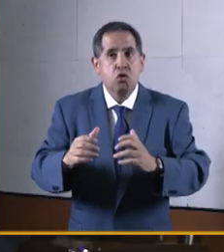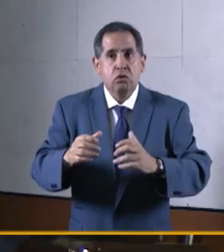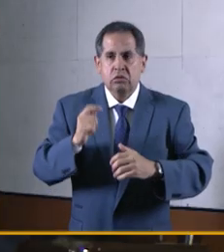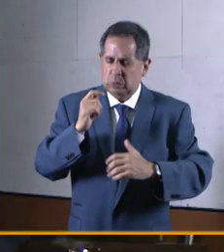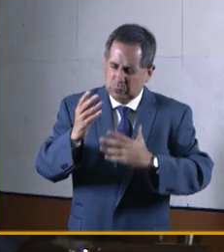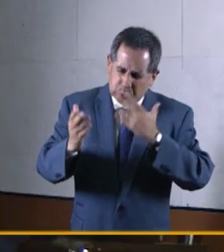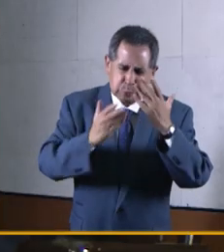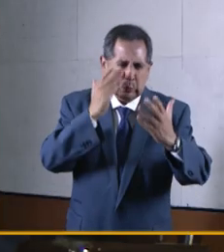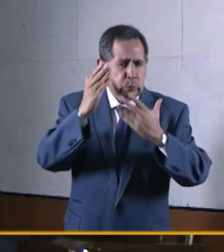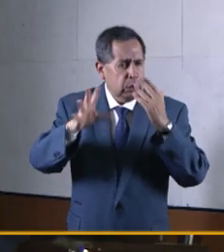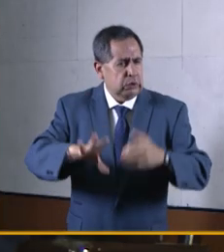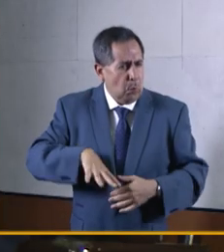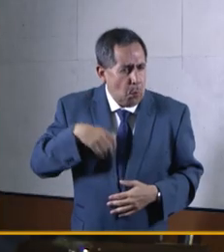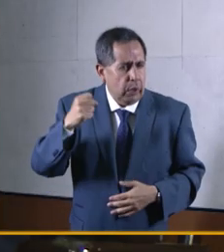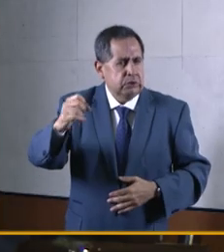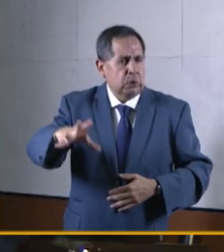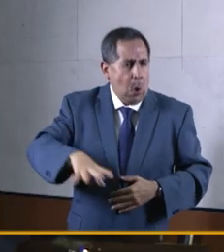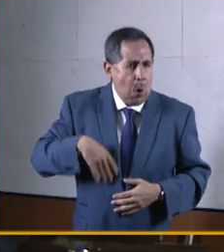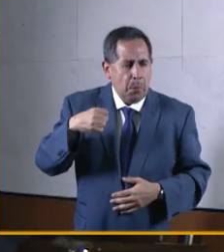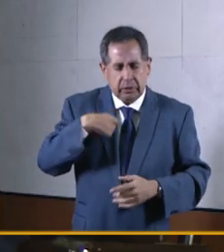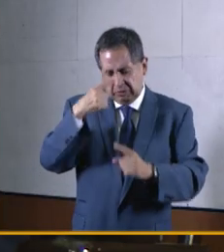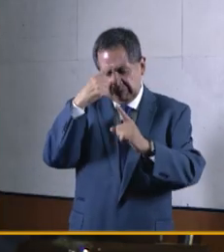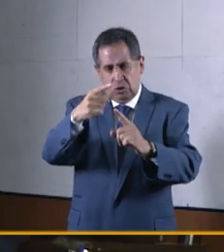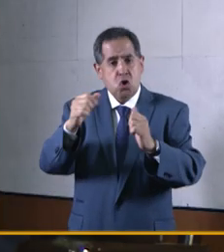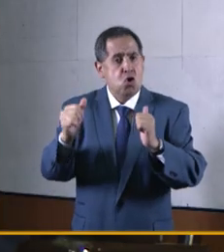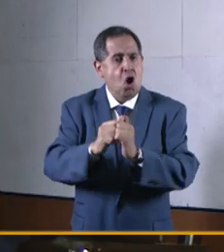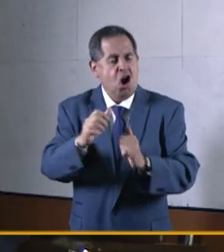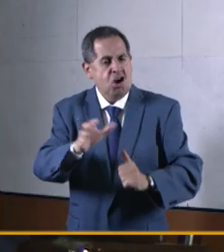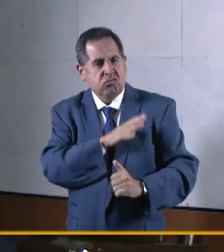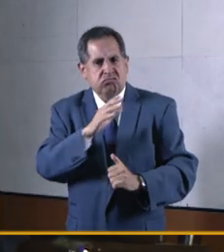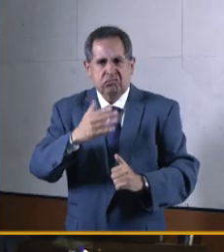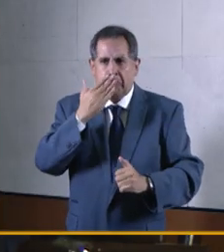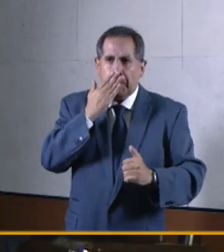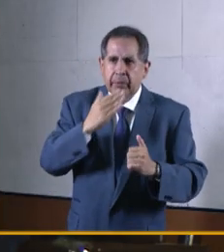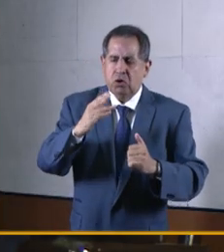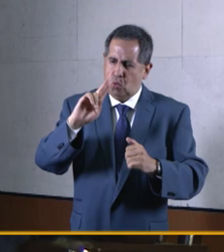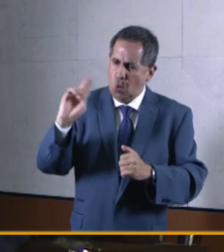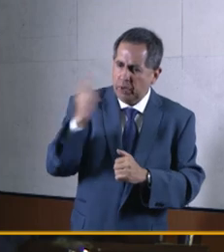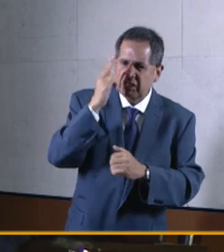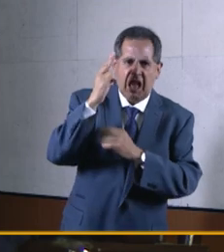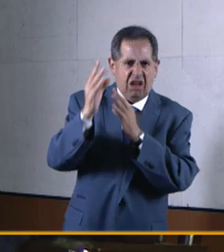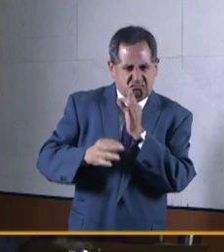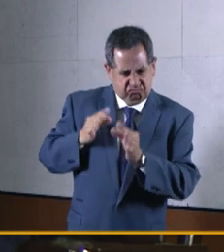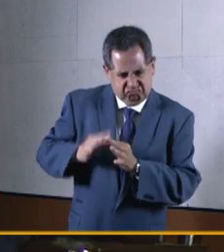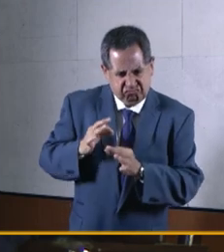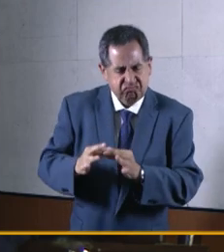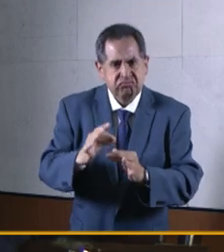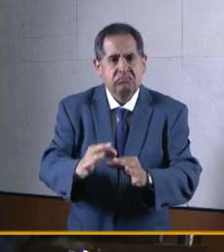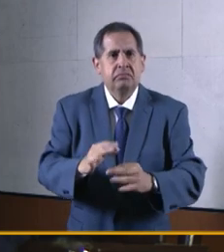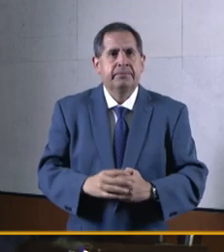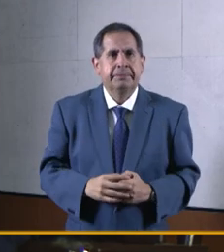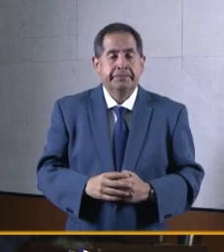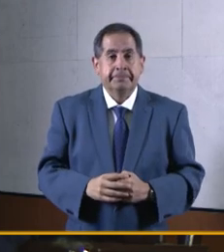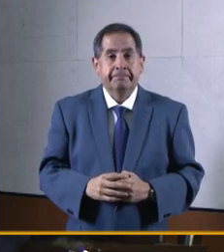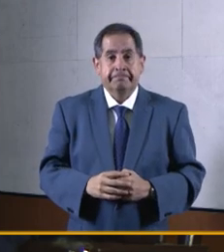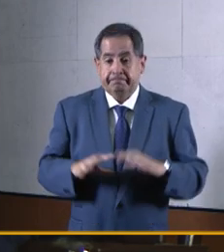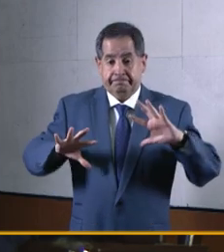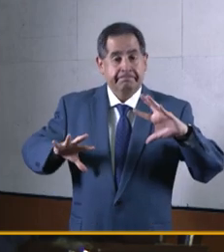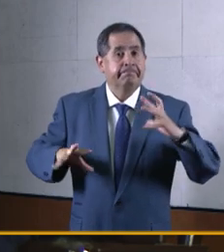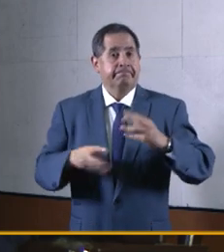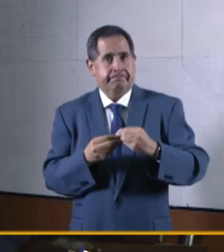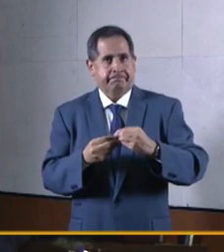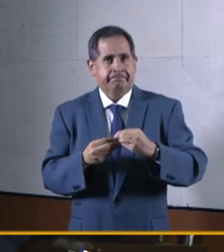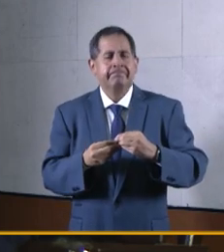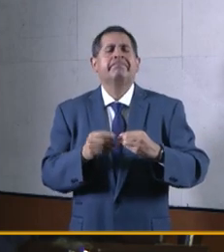intenso esfuerzo por asegurar la calidad en el desempeño universitario todo esto constituye